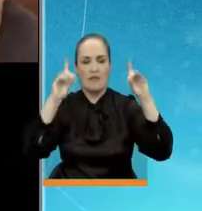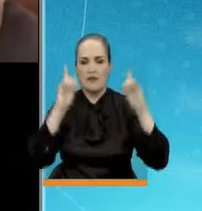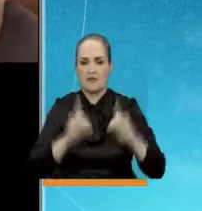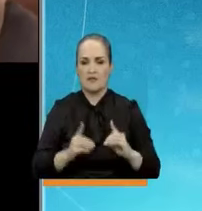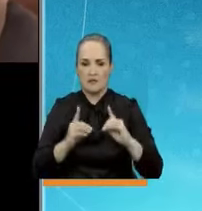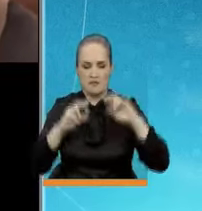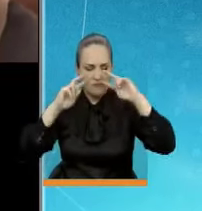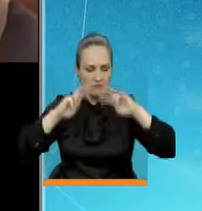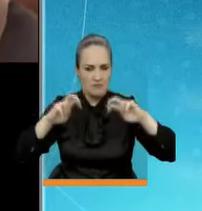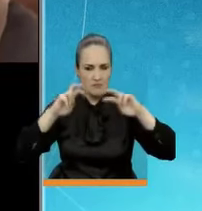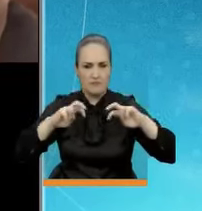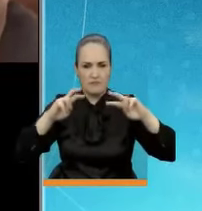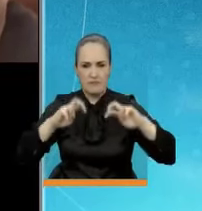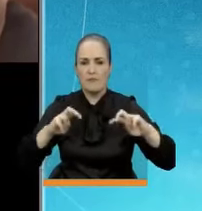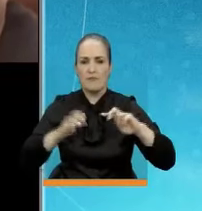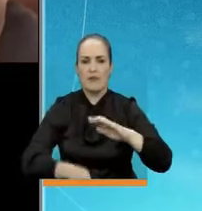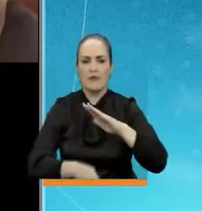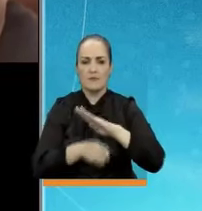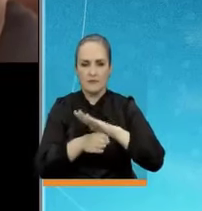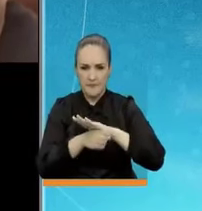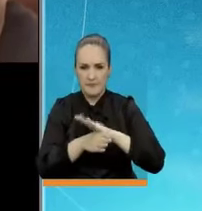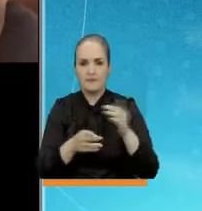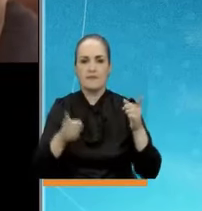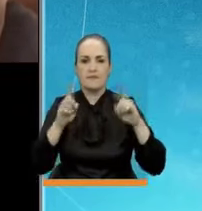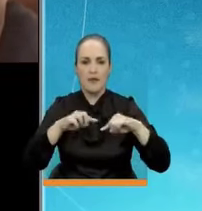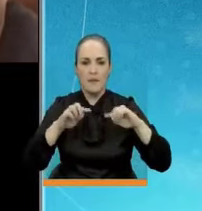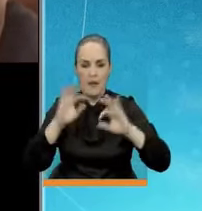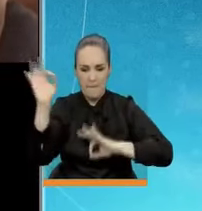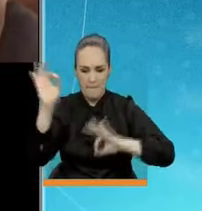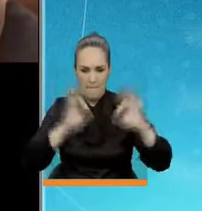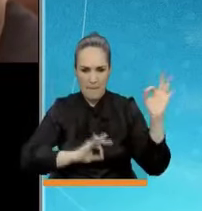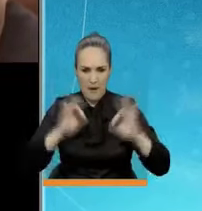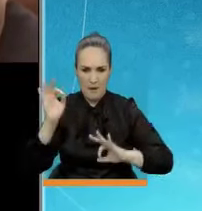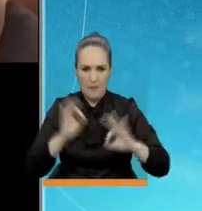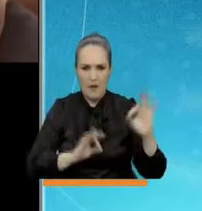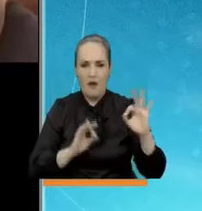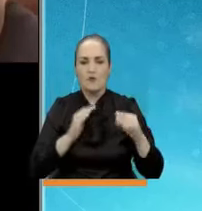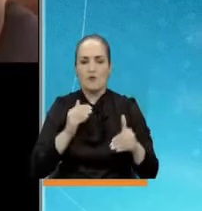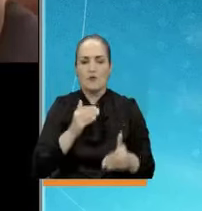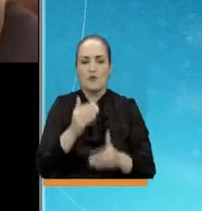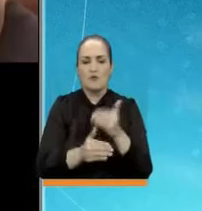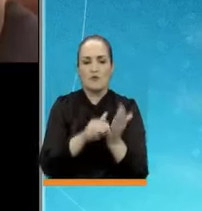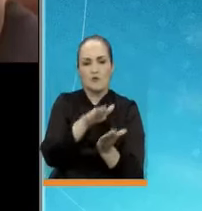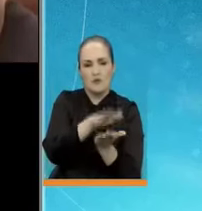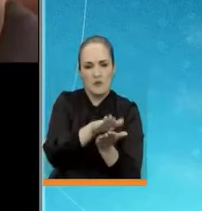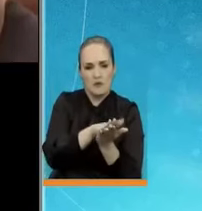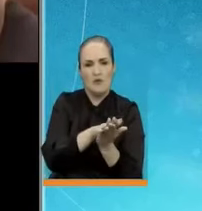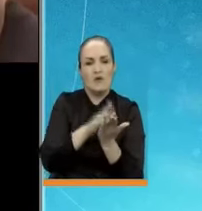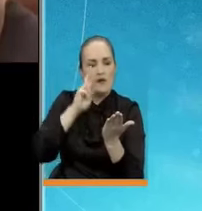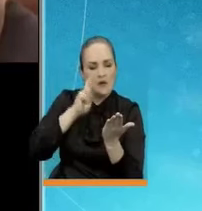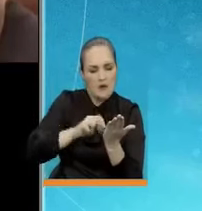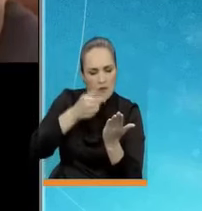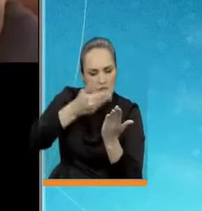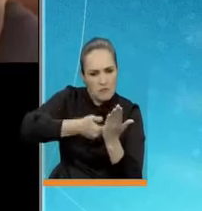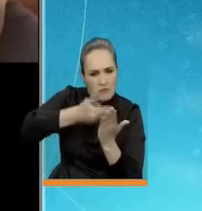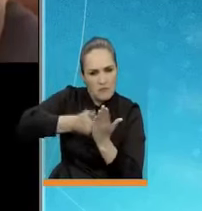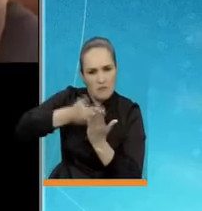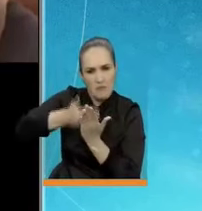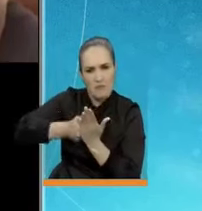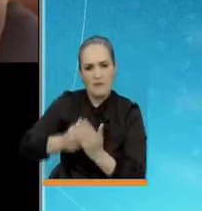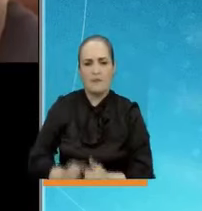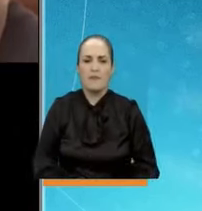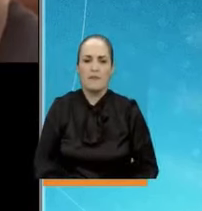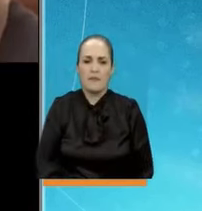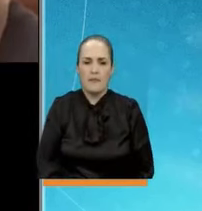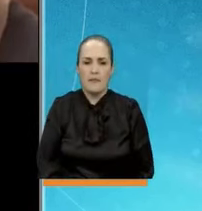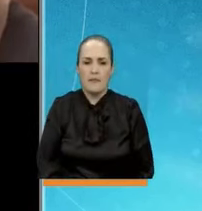desorden, tal vez en la estructura de los hechos jurídicos que se presentaron en ese escrito, pero esta